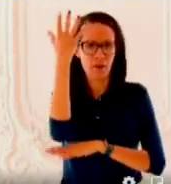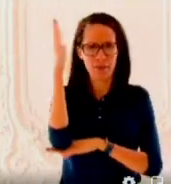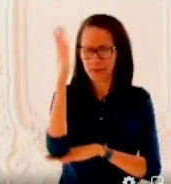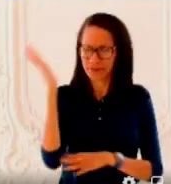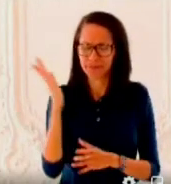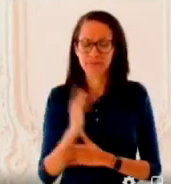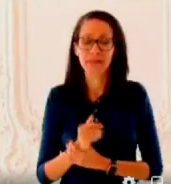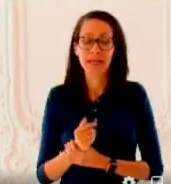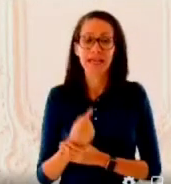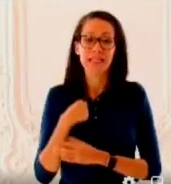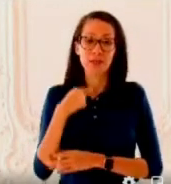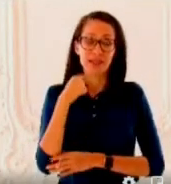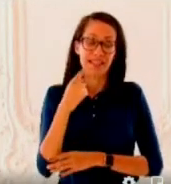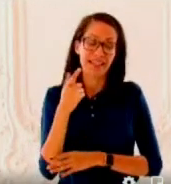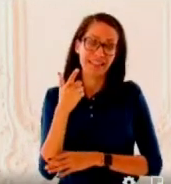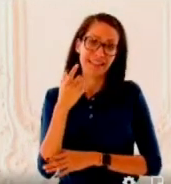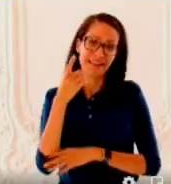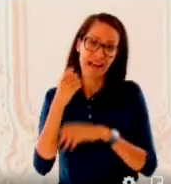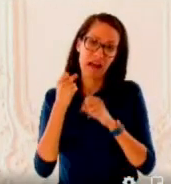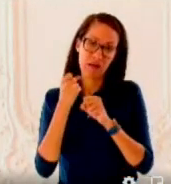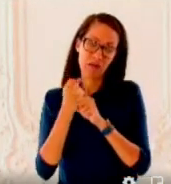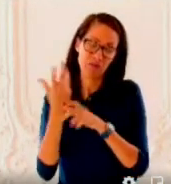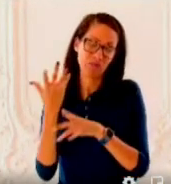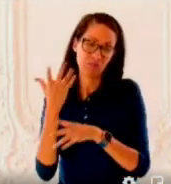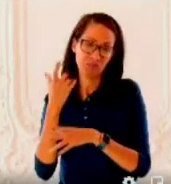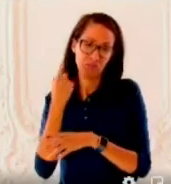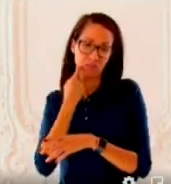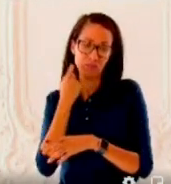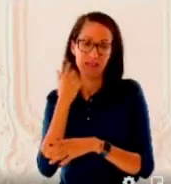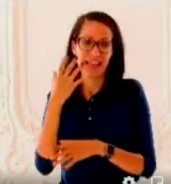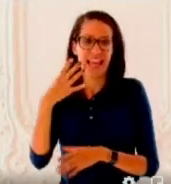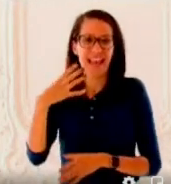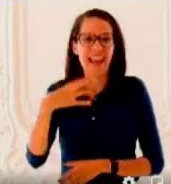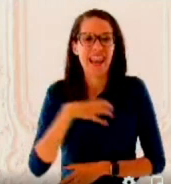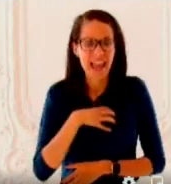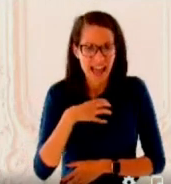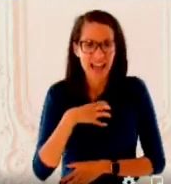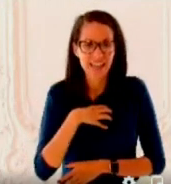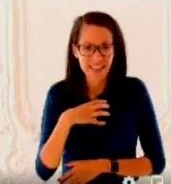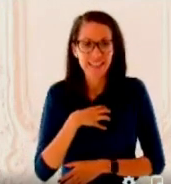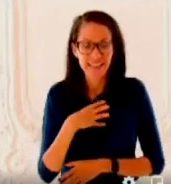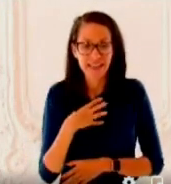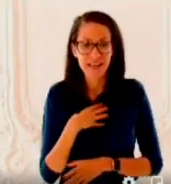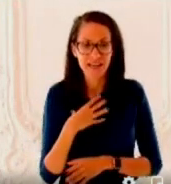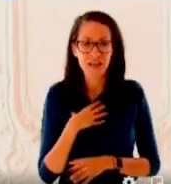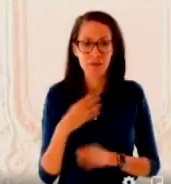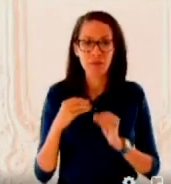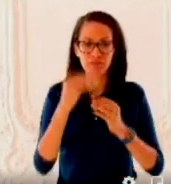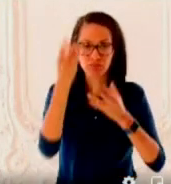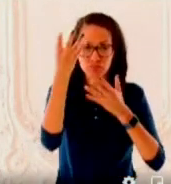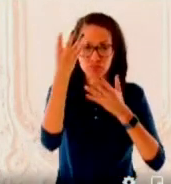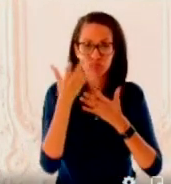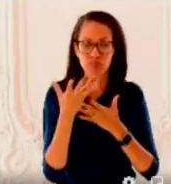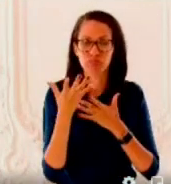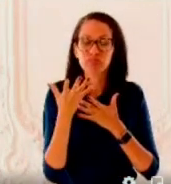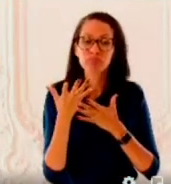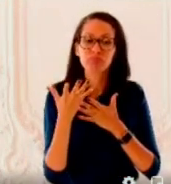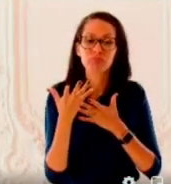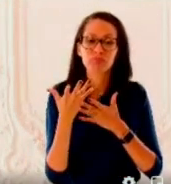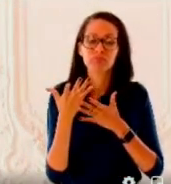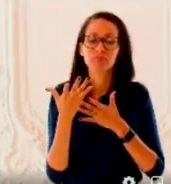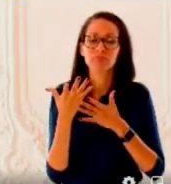que en años recientes, la queja mayor que yo he recibido de alcaldes ha estado